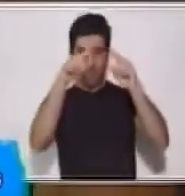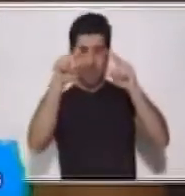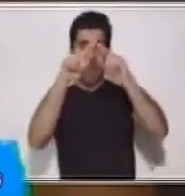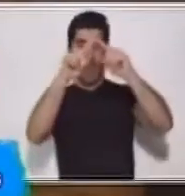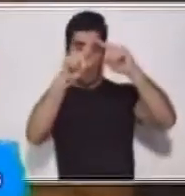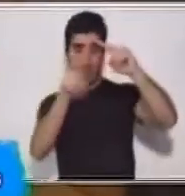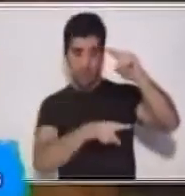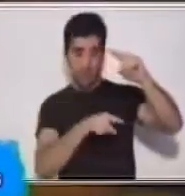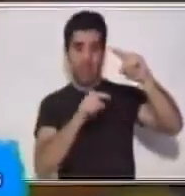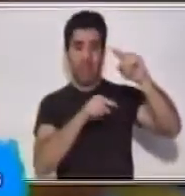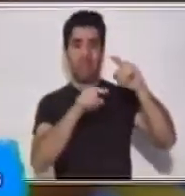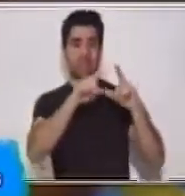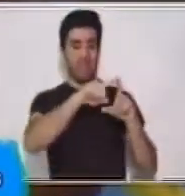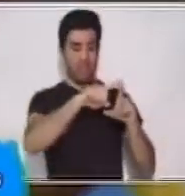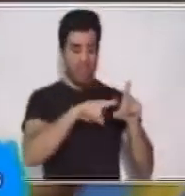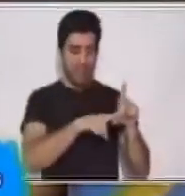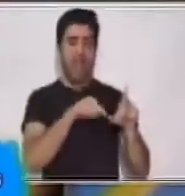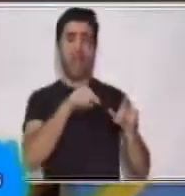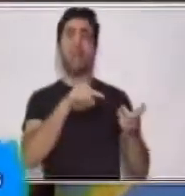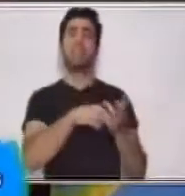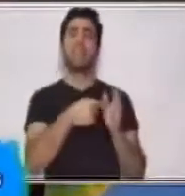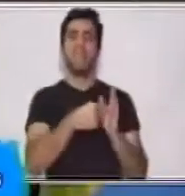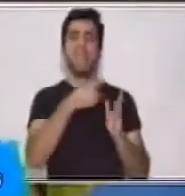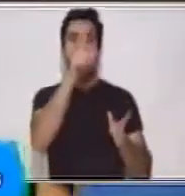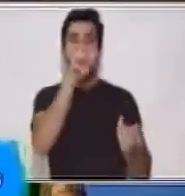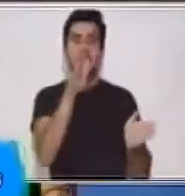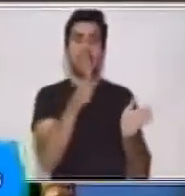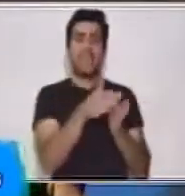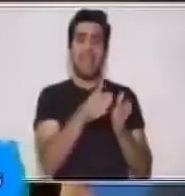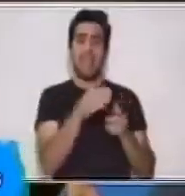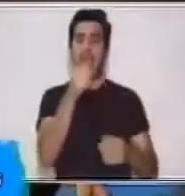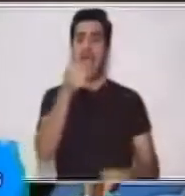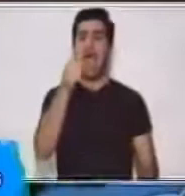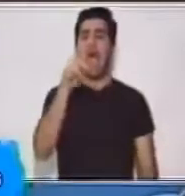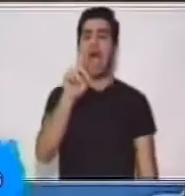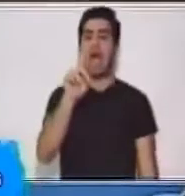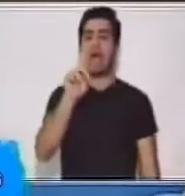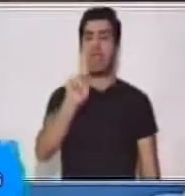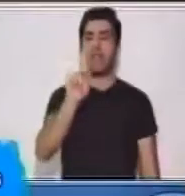cateto adyacente. Cambiemos de triángulo.